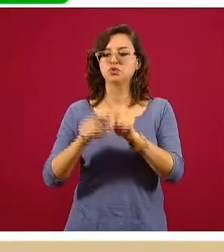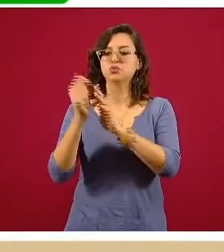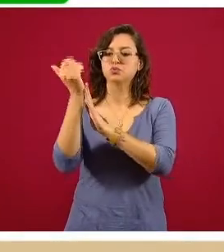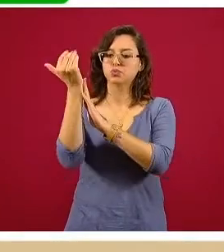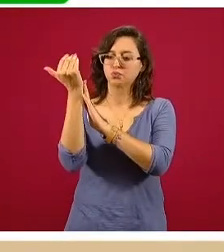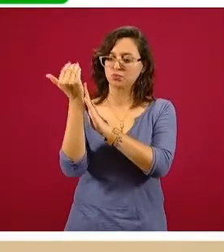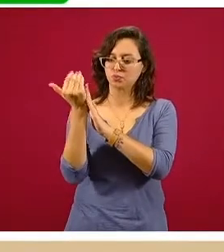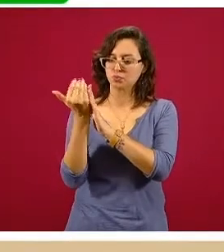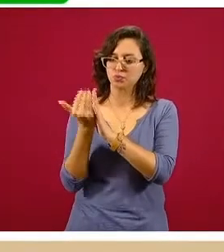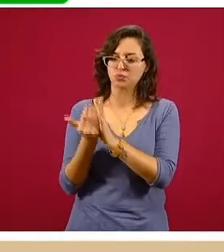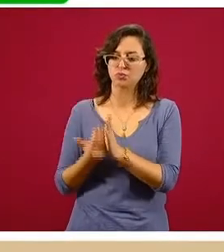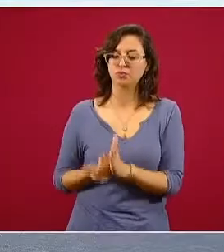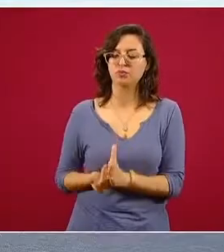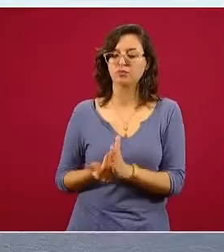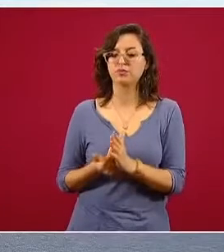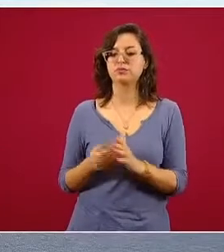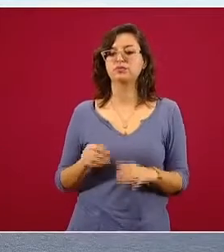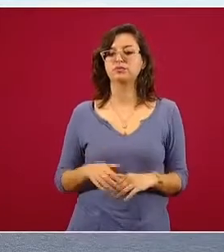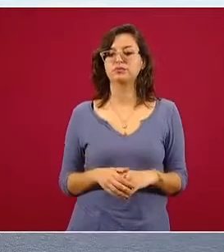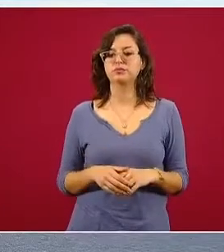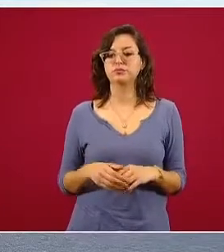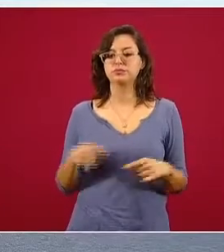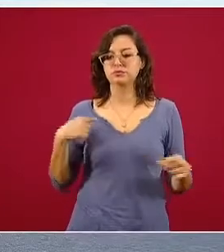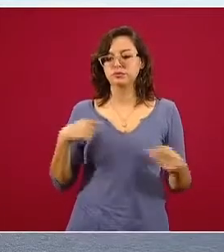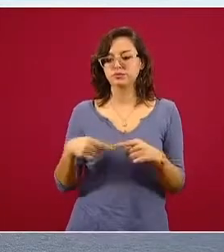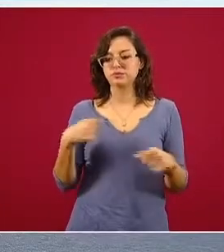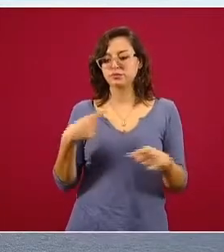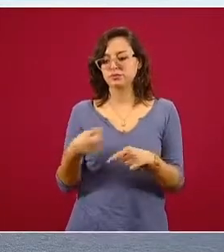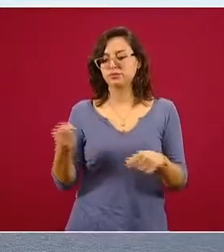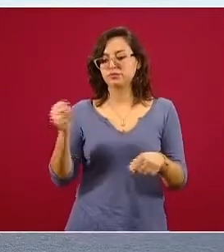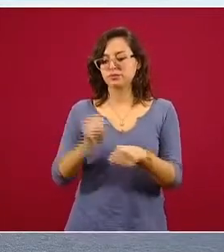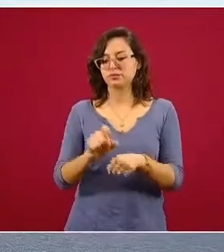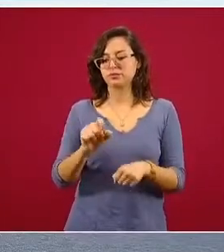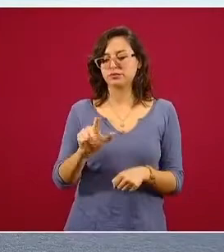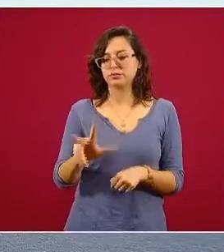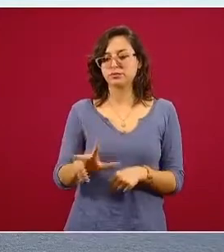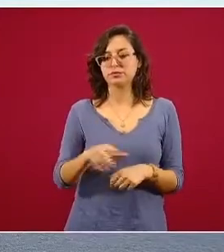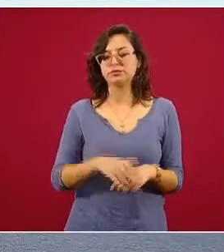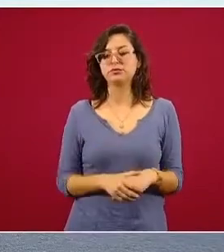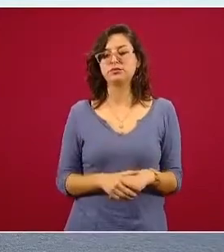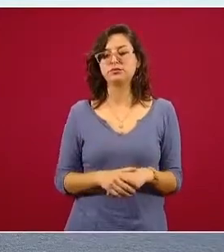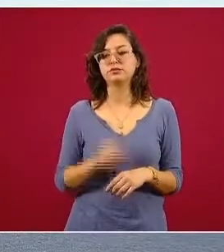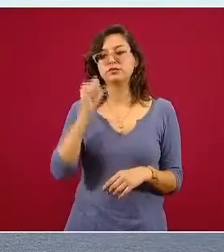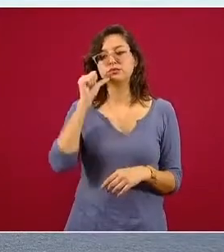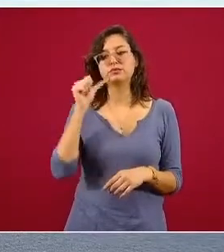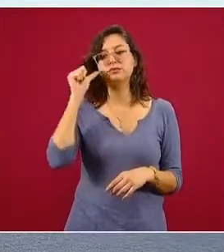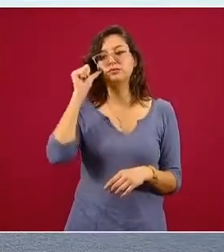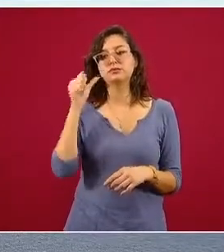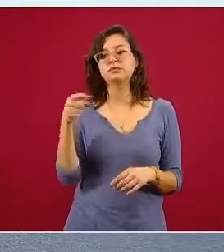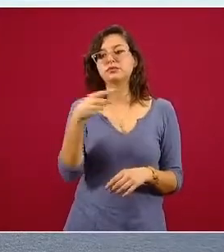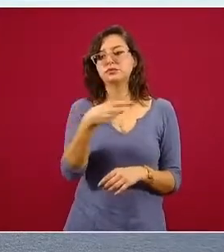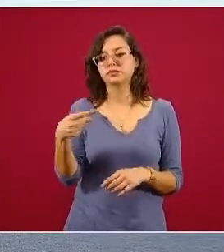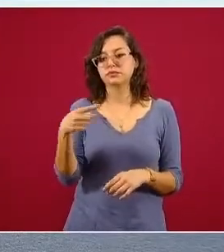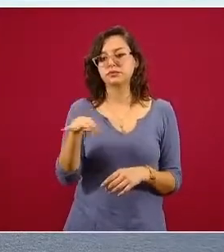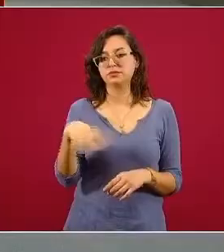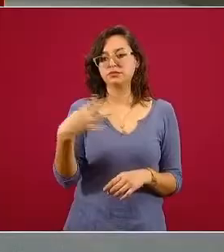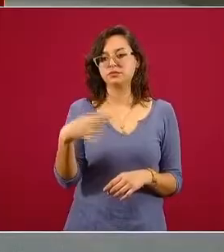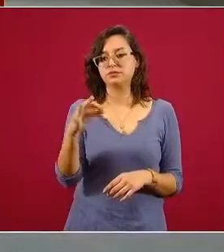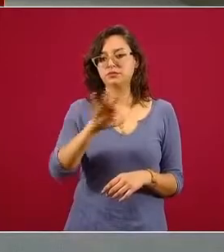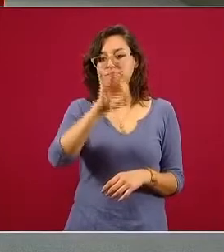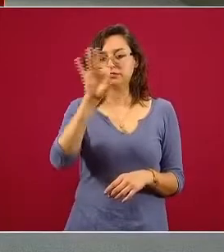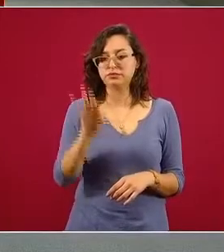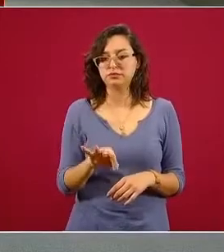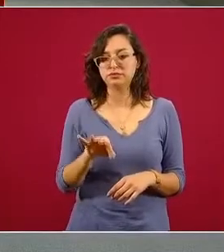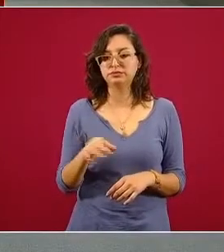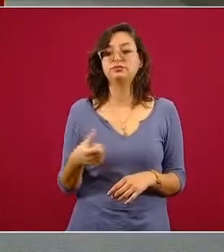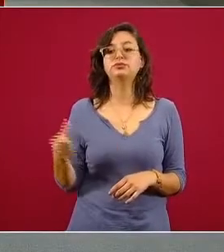en la cantidad de casos para la semana correspondiente. Ayer iniciamos con menos 14%, el día de hoy, que